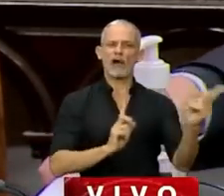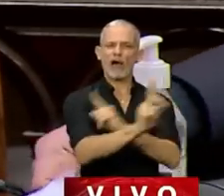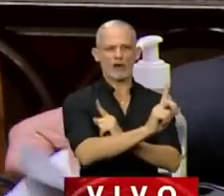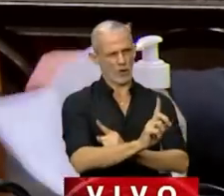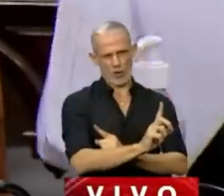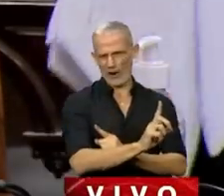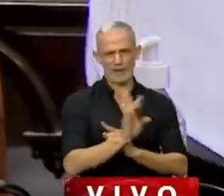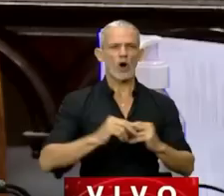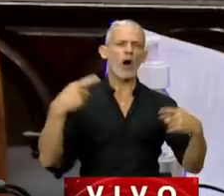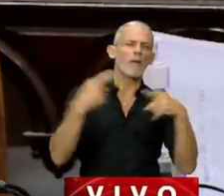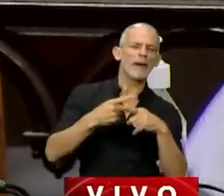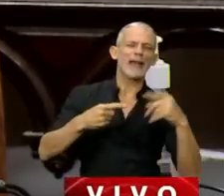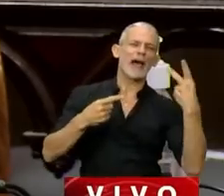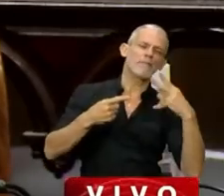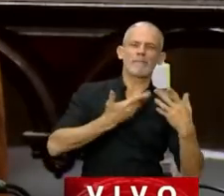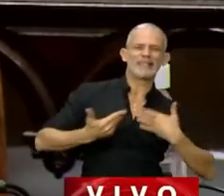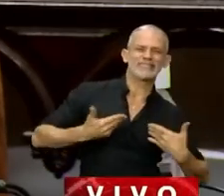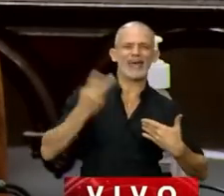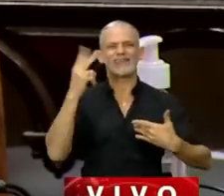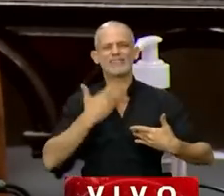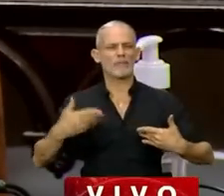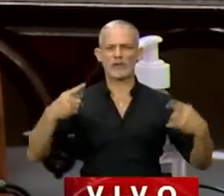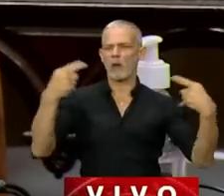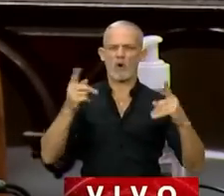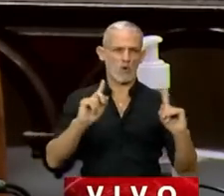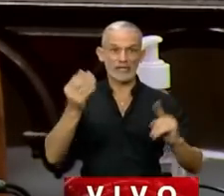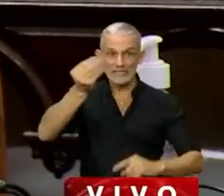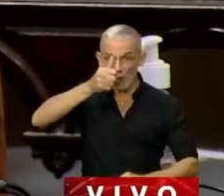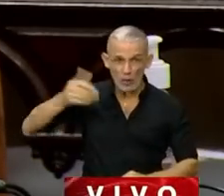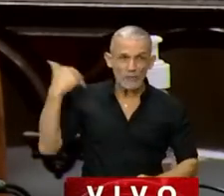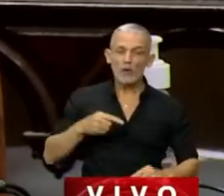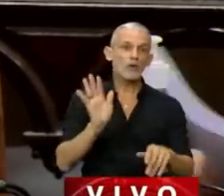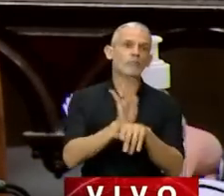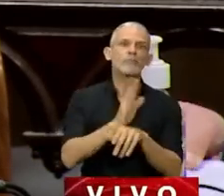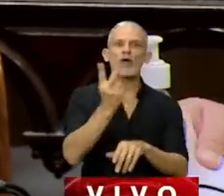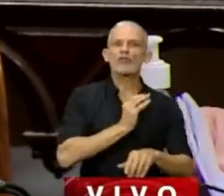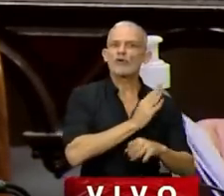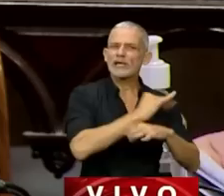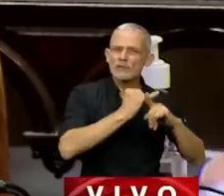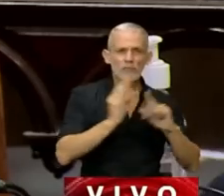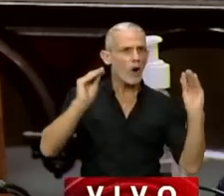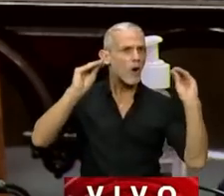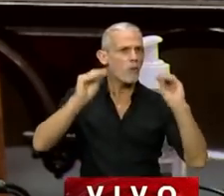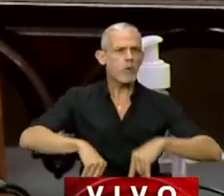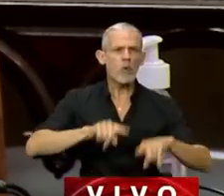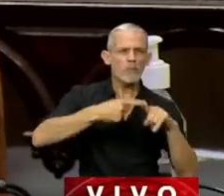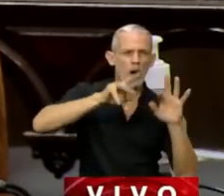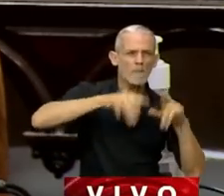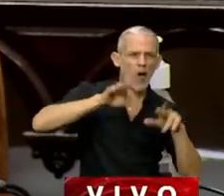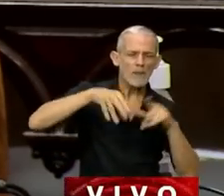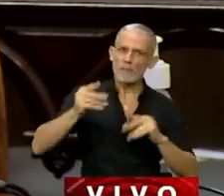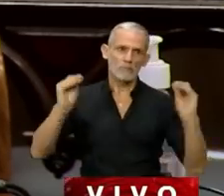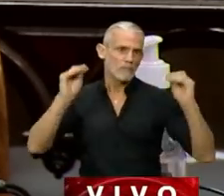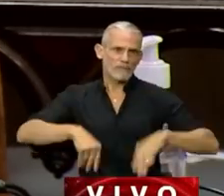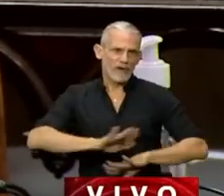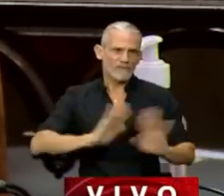o de la pelea del presidente o la vicepresidenta. Lo que pasó el fin de semana es el fracaso de 2 años y medio de políticas económicas